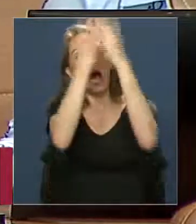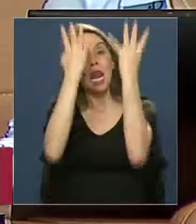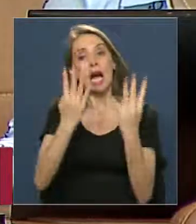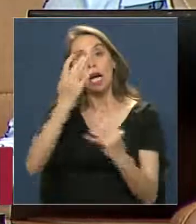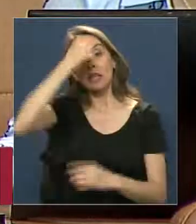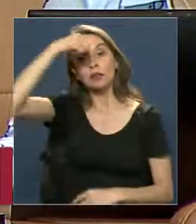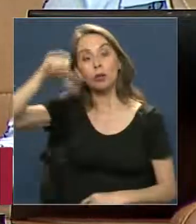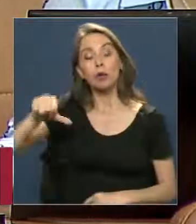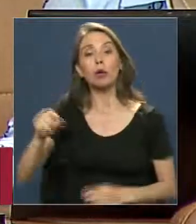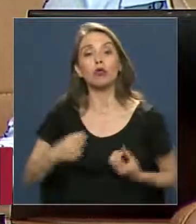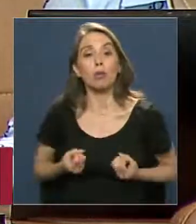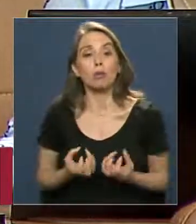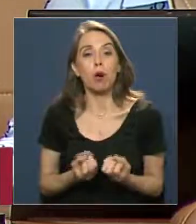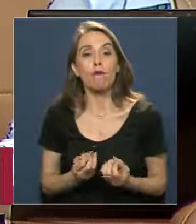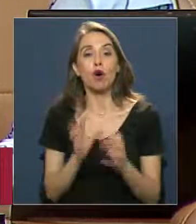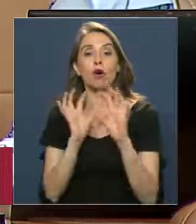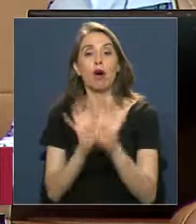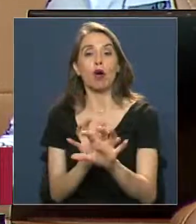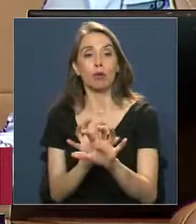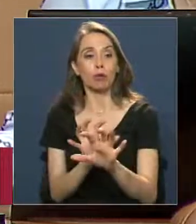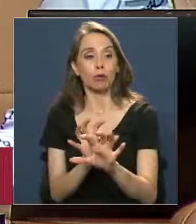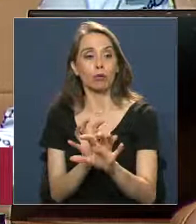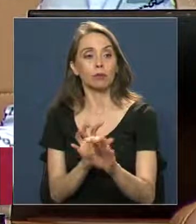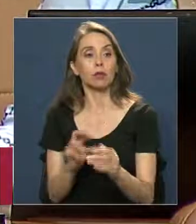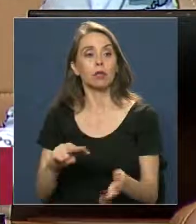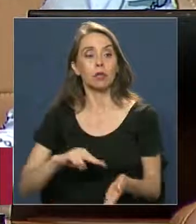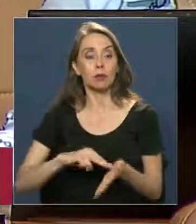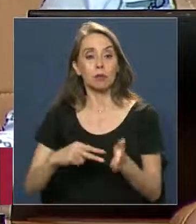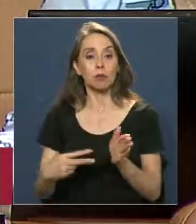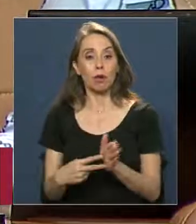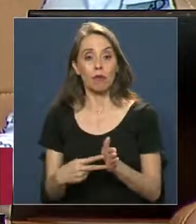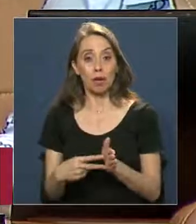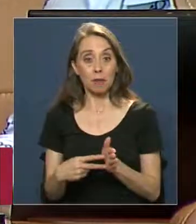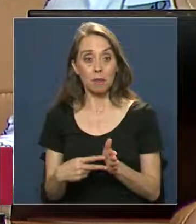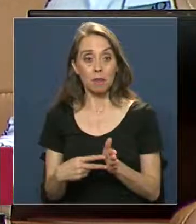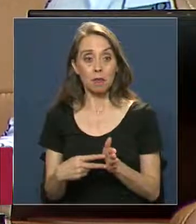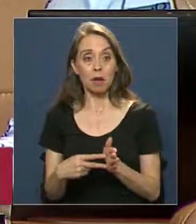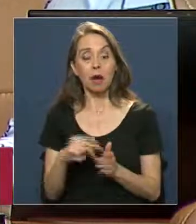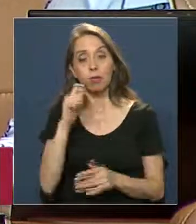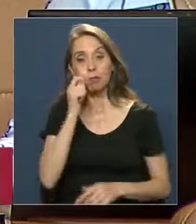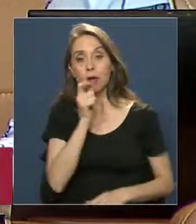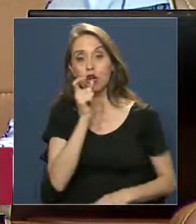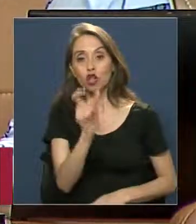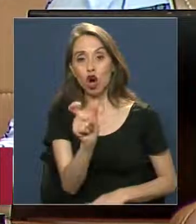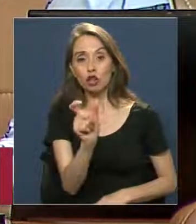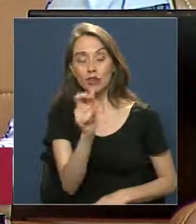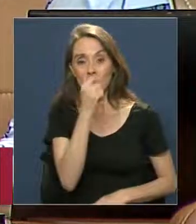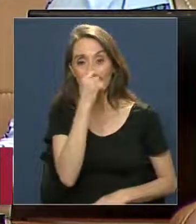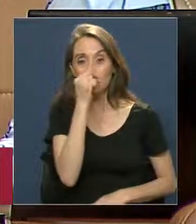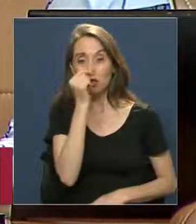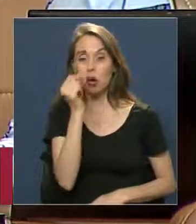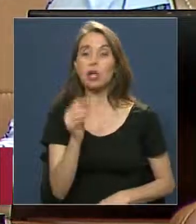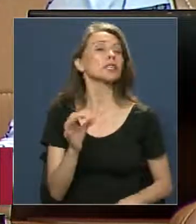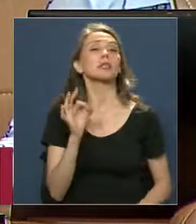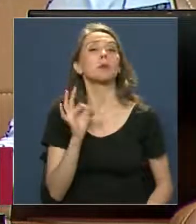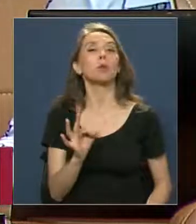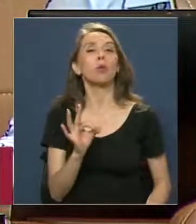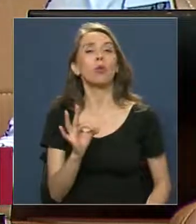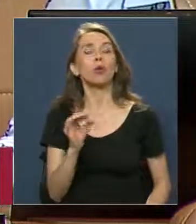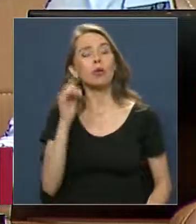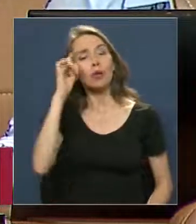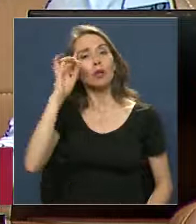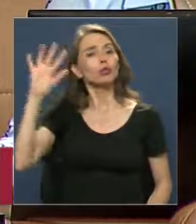al odio. En ese sentido, el problema radica en que el concepto resulta ser sumamente